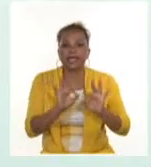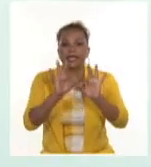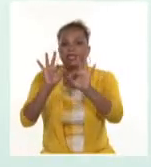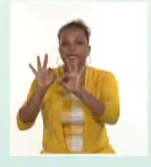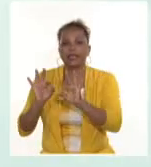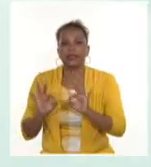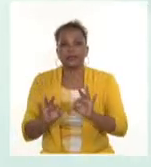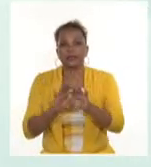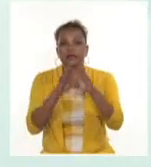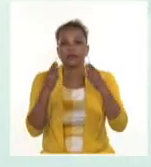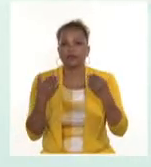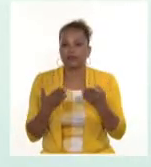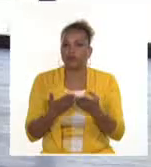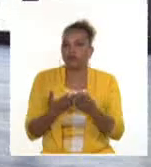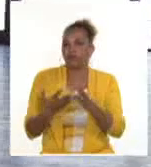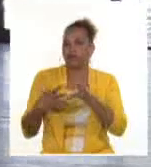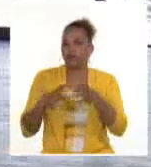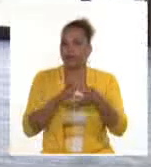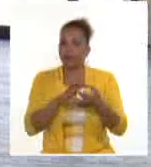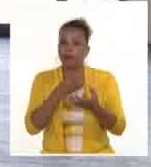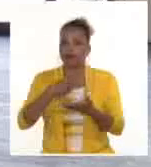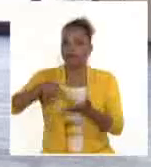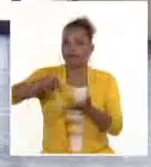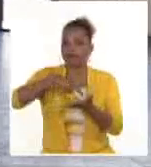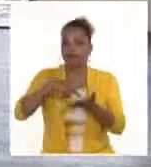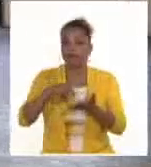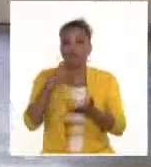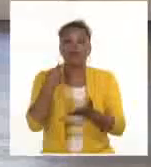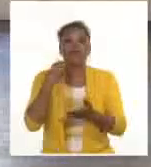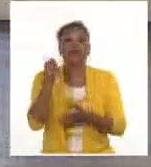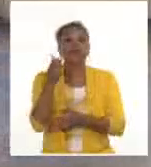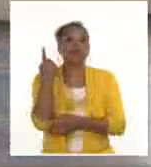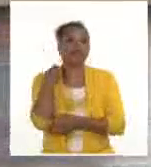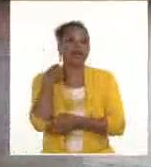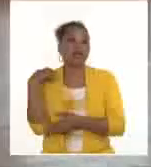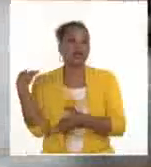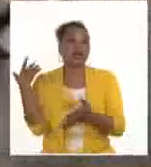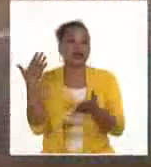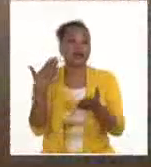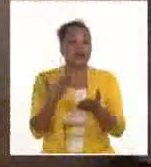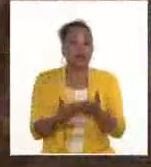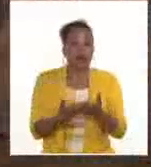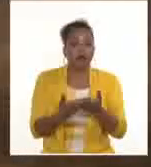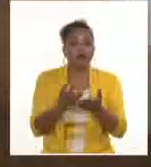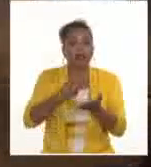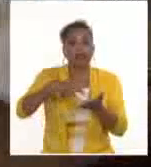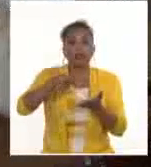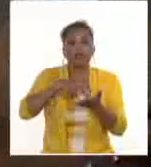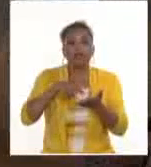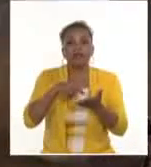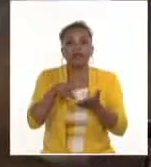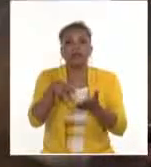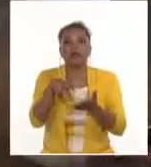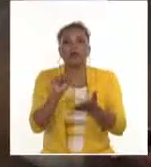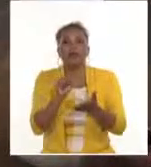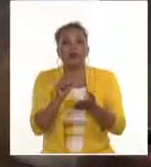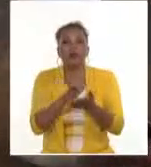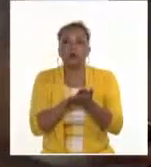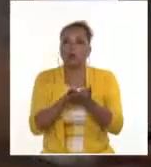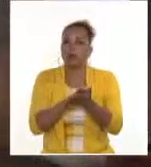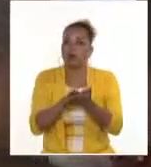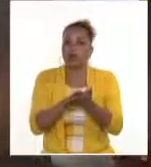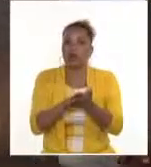de su planteamiento hacía más de una década que danza contemporánea de no reponía zari de Eduardo